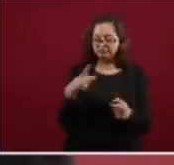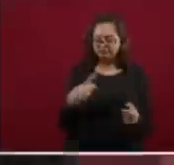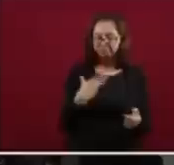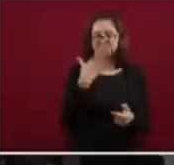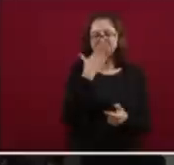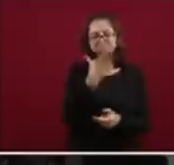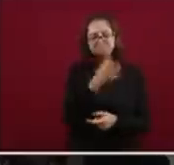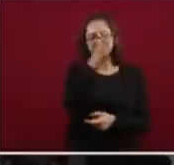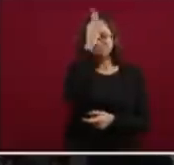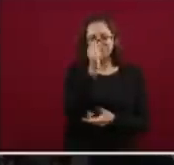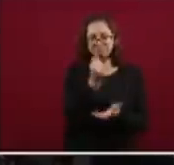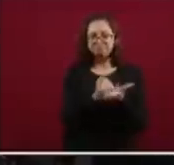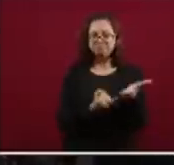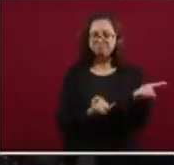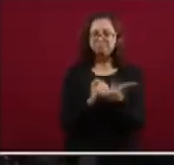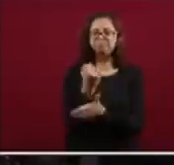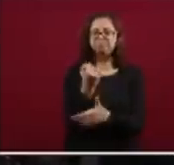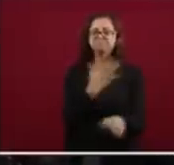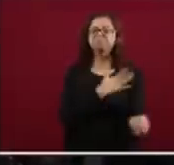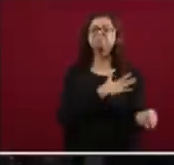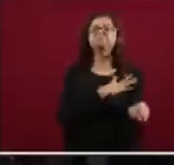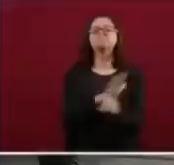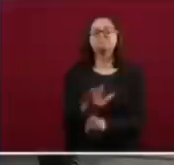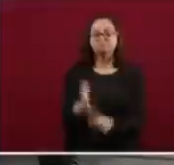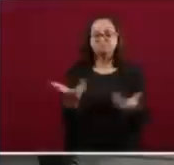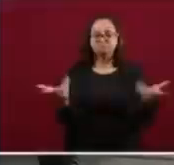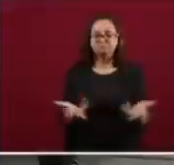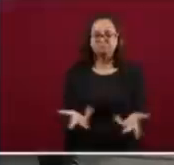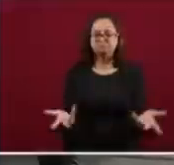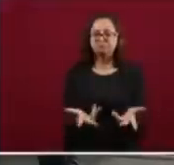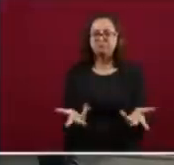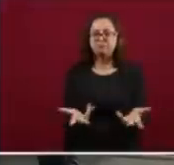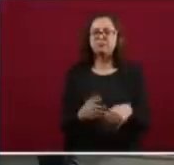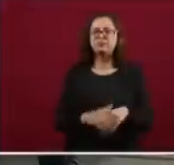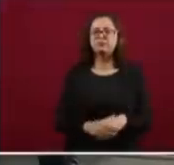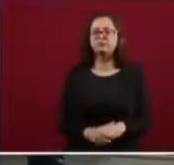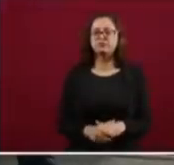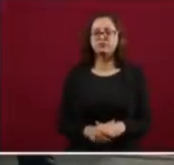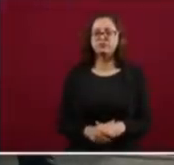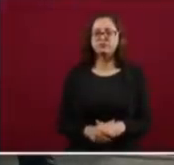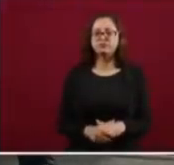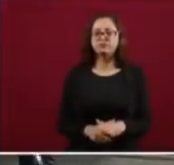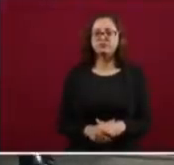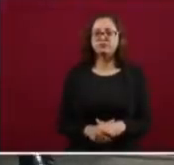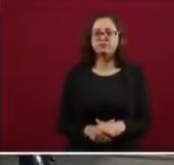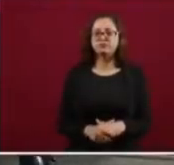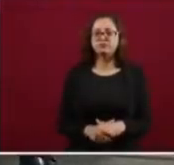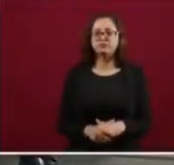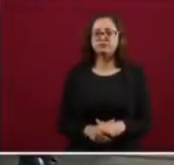y se defina qué hacer en este caso y desde luego garantizar